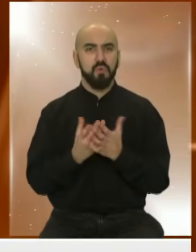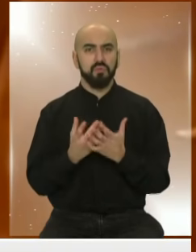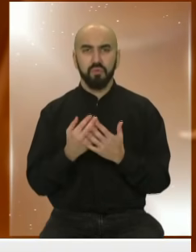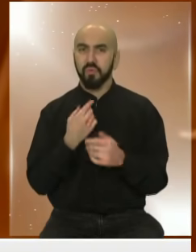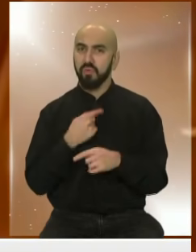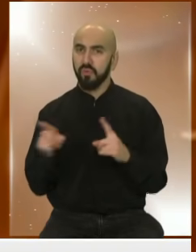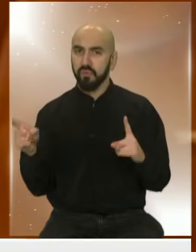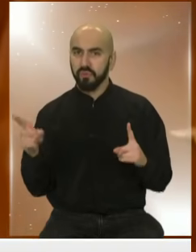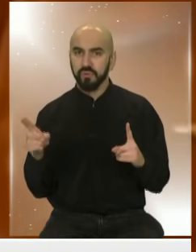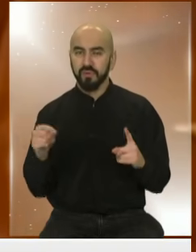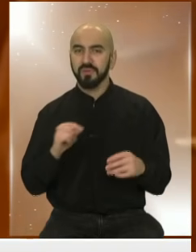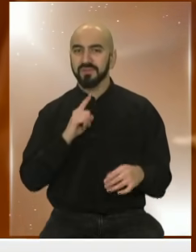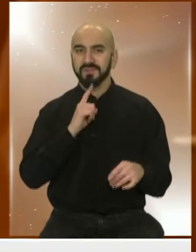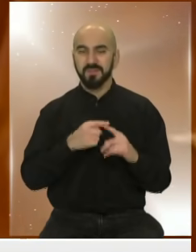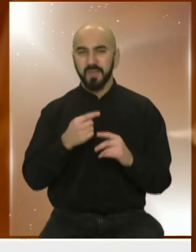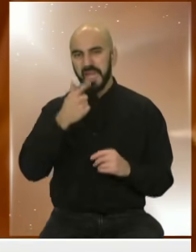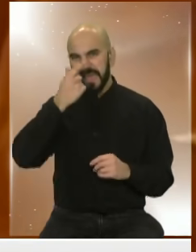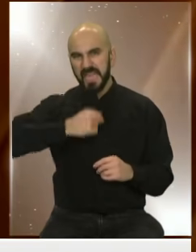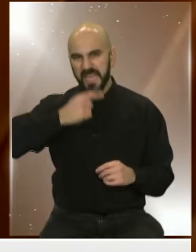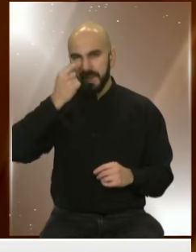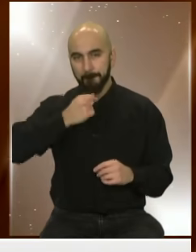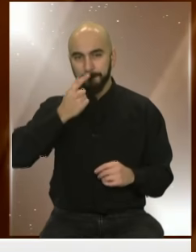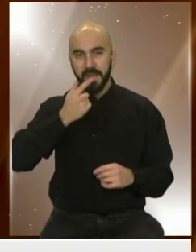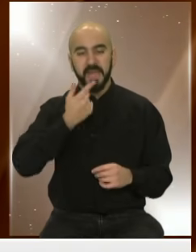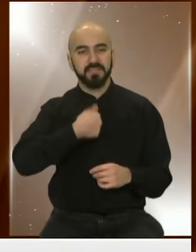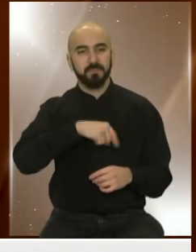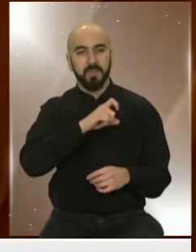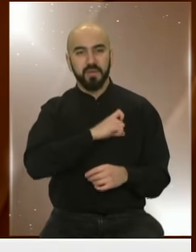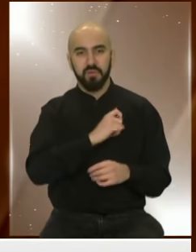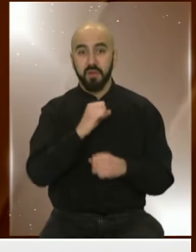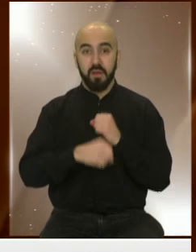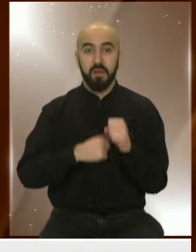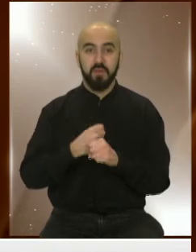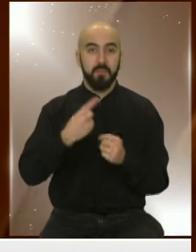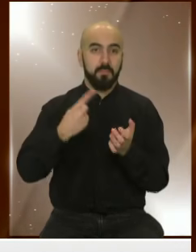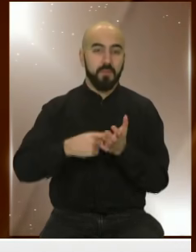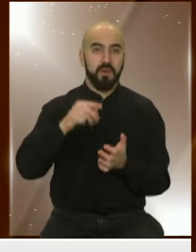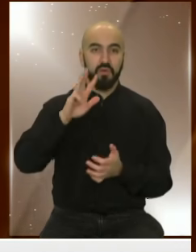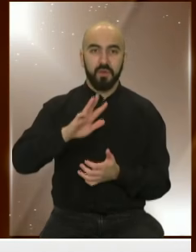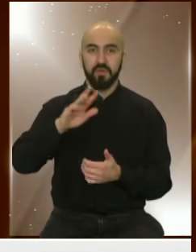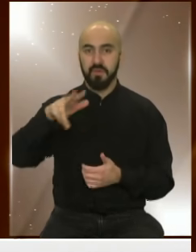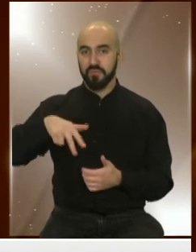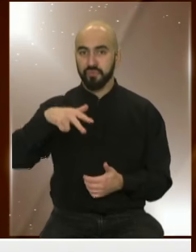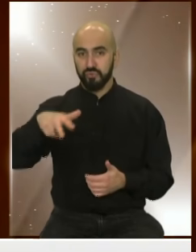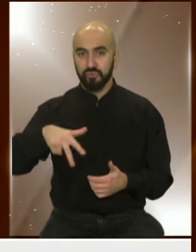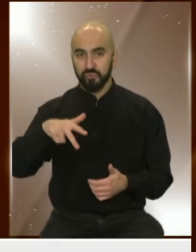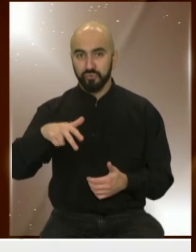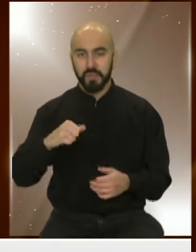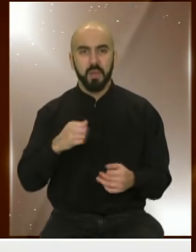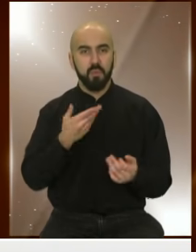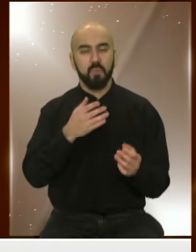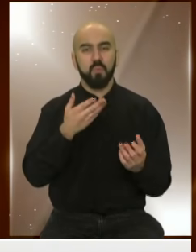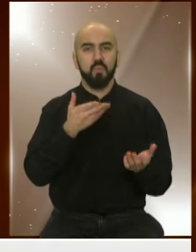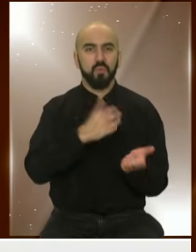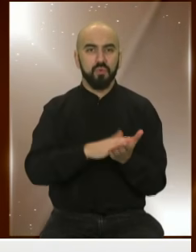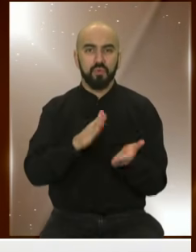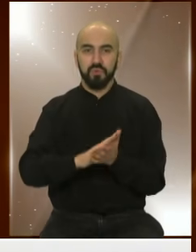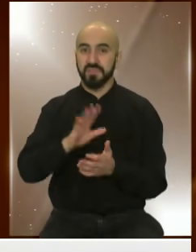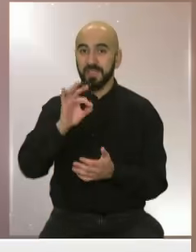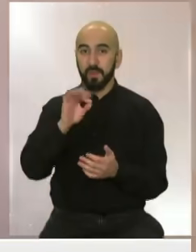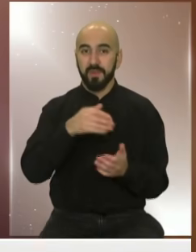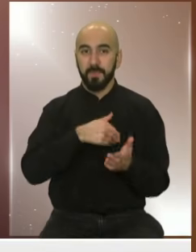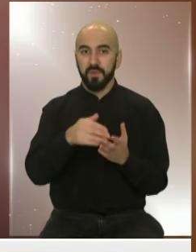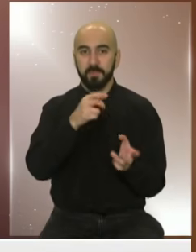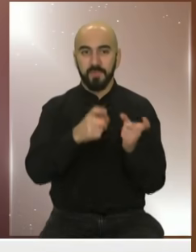la gripe española de 1918, que ahí murieron 50 millones de personas en el mundo. Sus